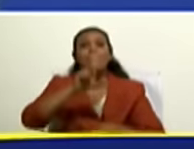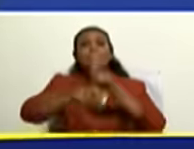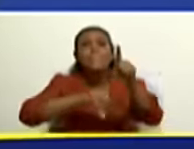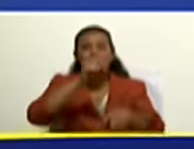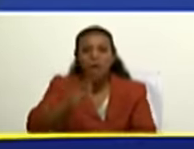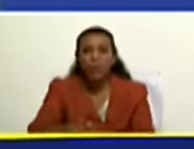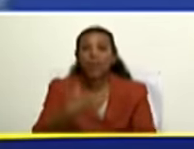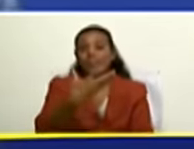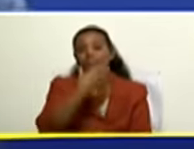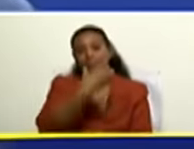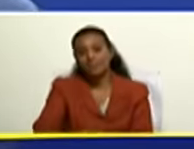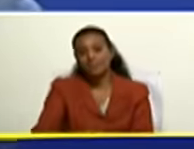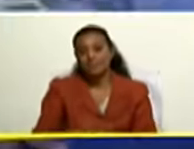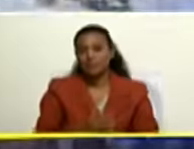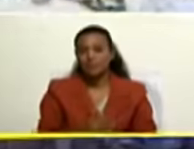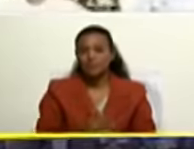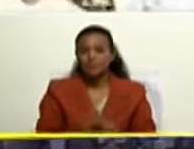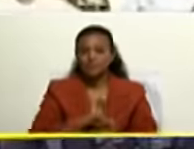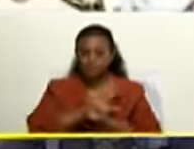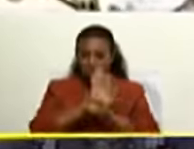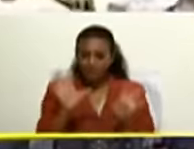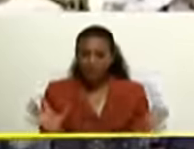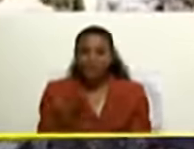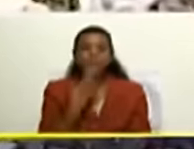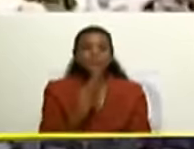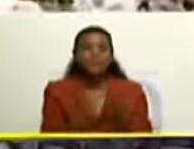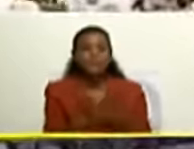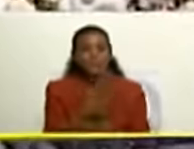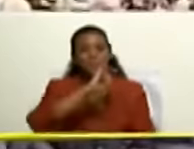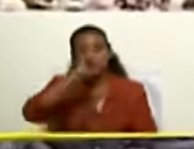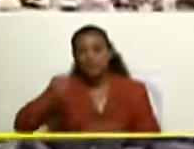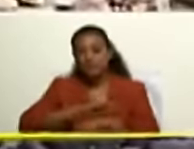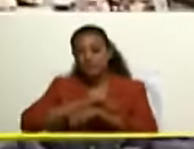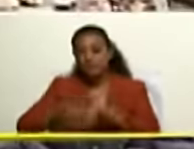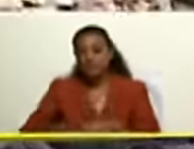consultivo del 3 de diciembre. Muchas gracias,